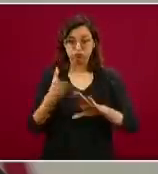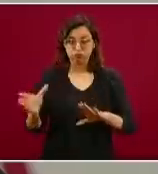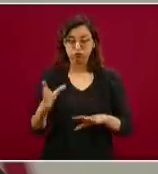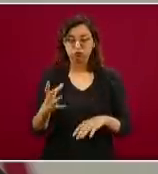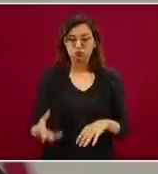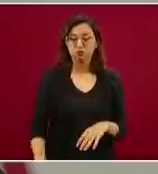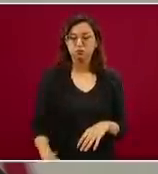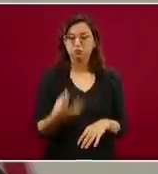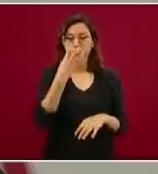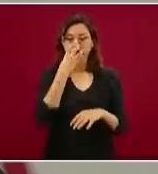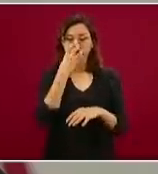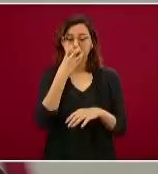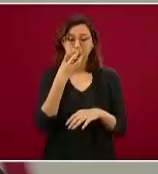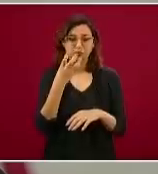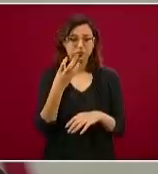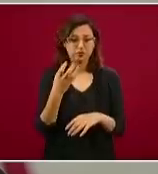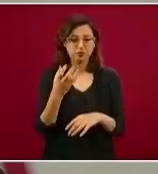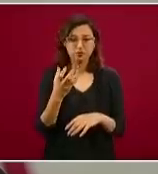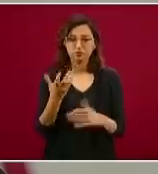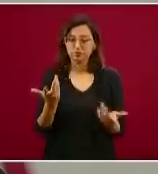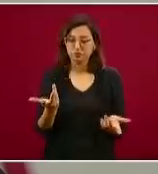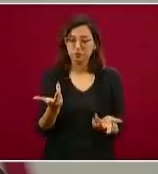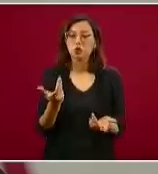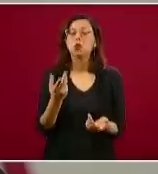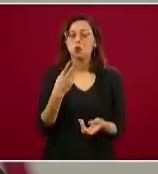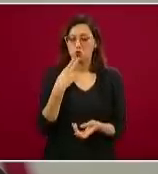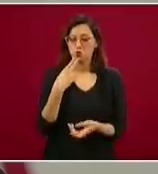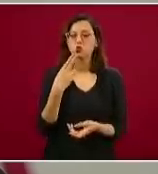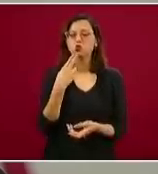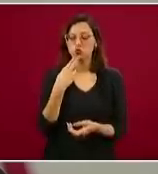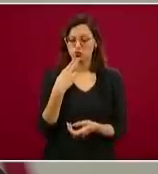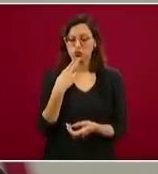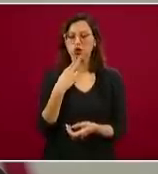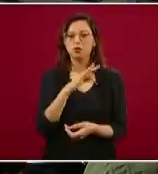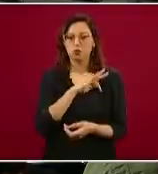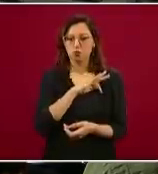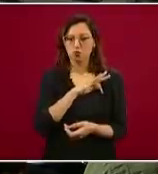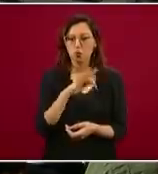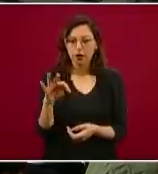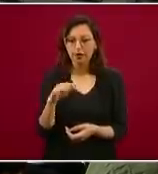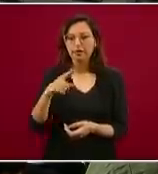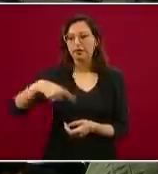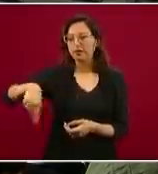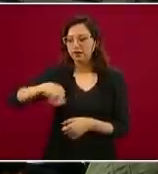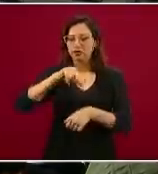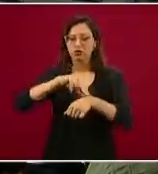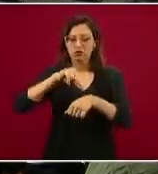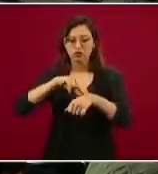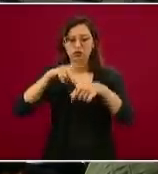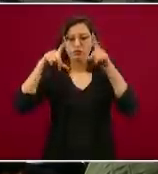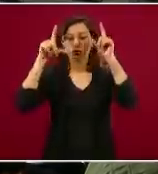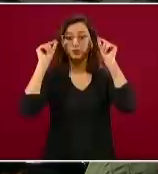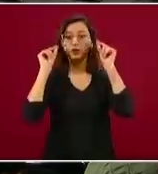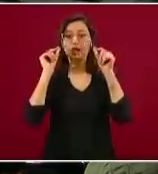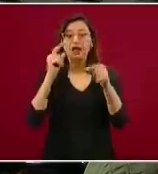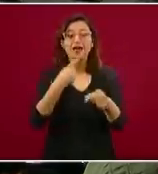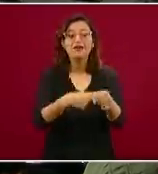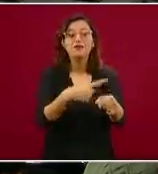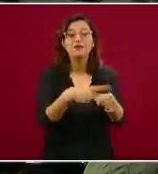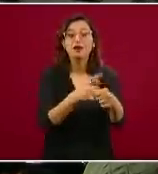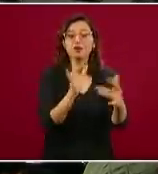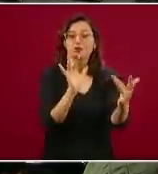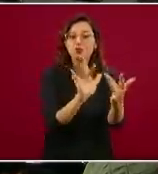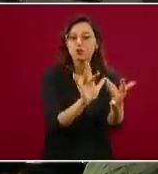que se ponen de cubrebocas, se usan para personal especializado que está en contacto directo con los pacientes.